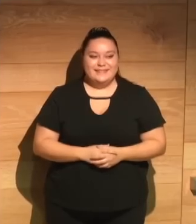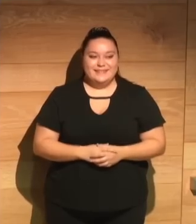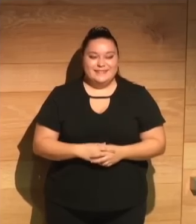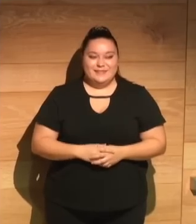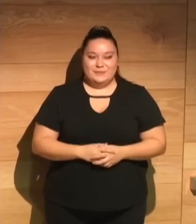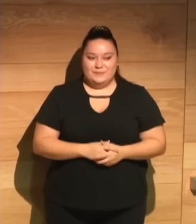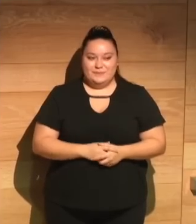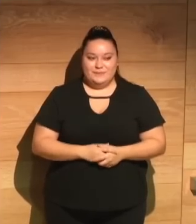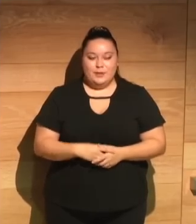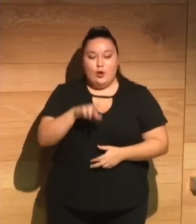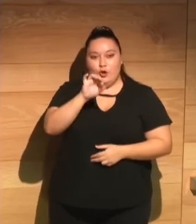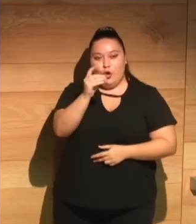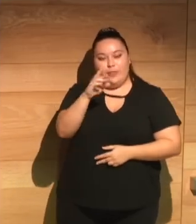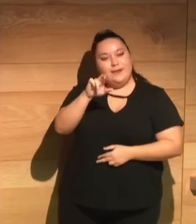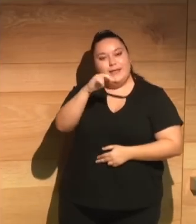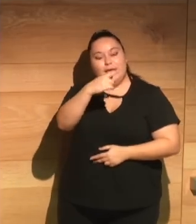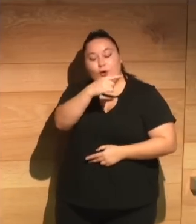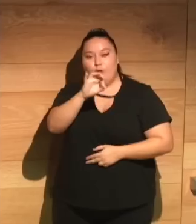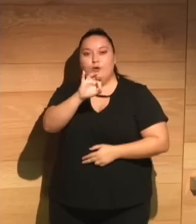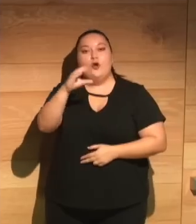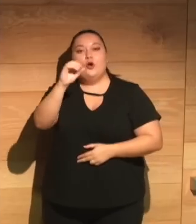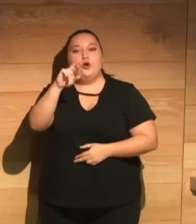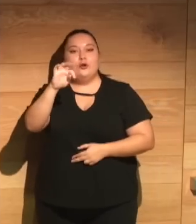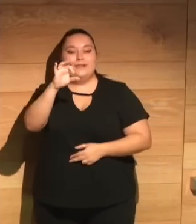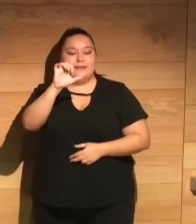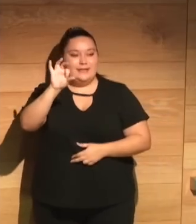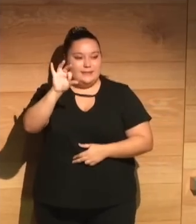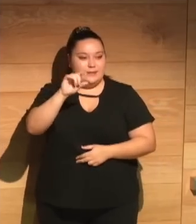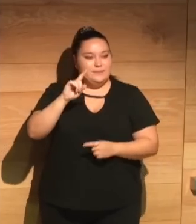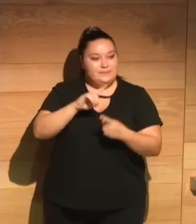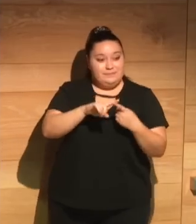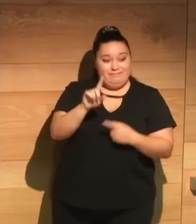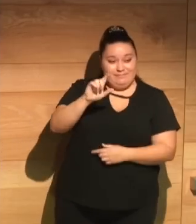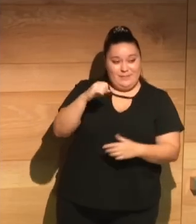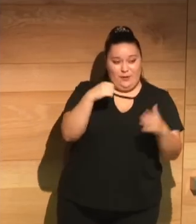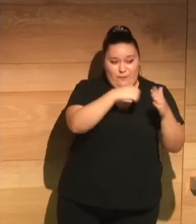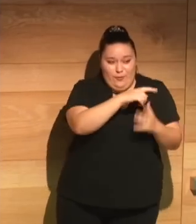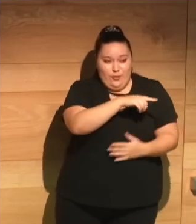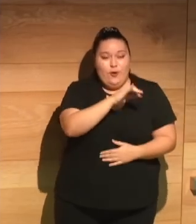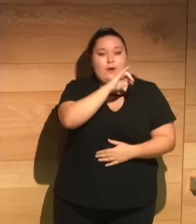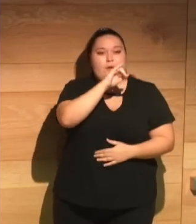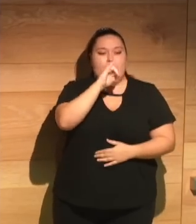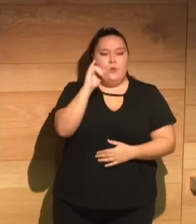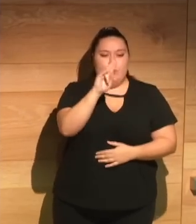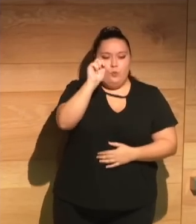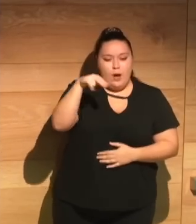con nosotros Rodrigo Cortés! ¡Ole! ¡Juan Gómez Jurado!